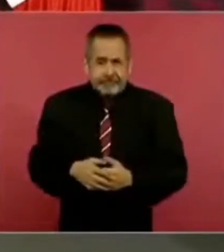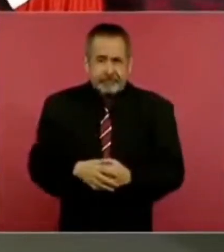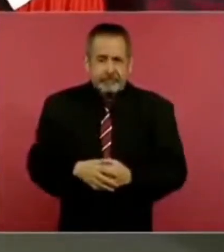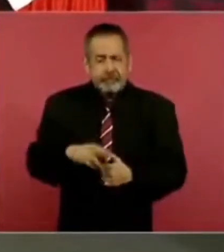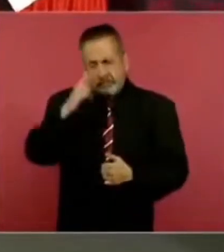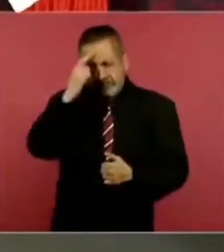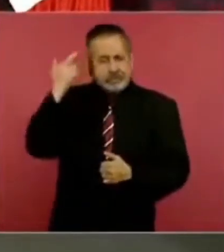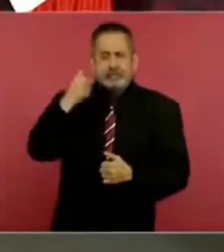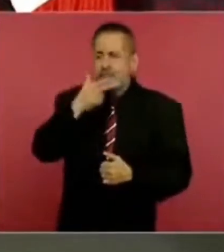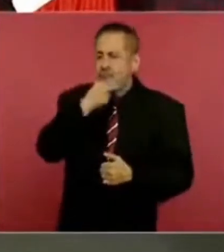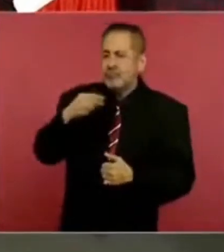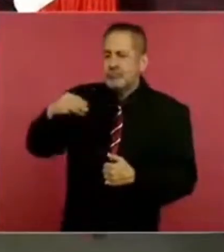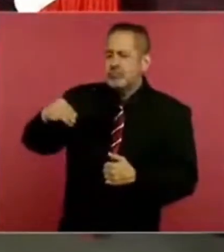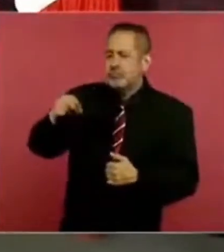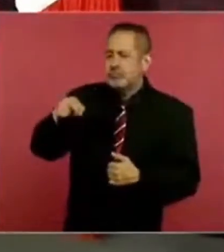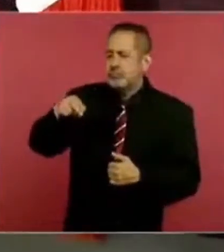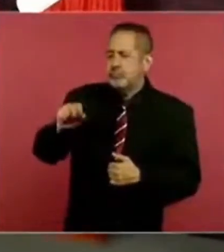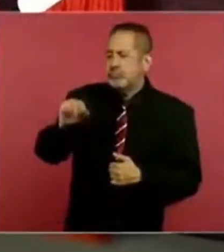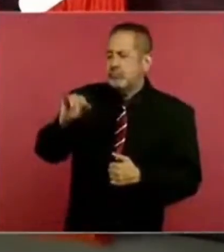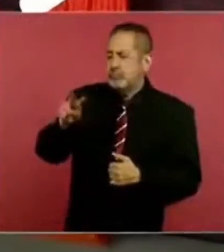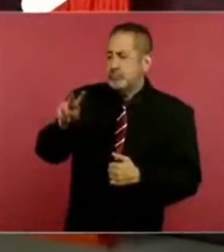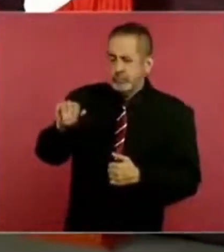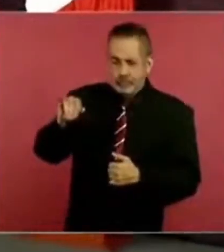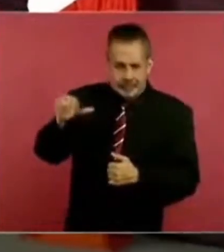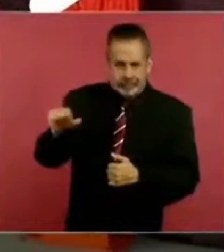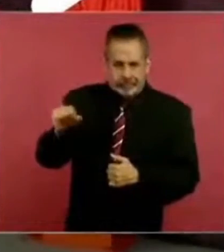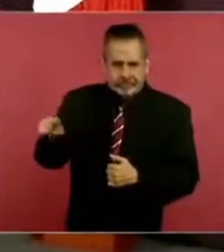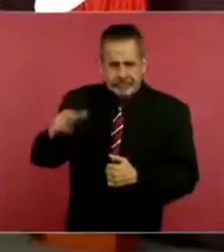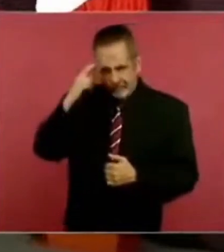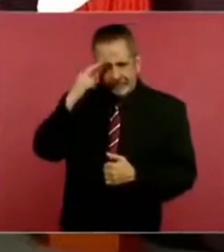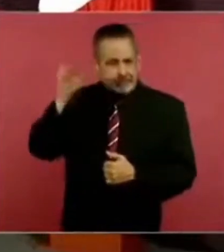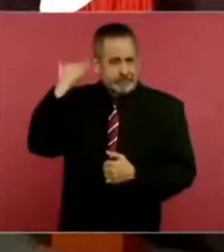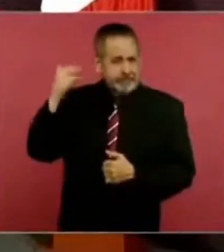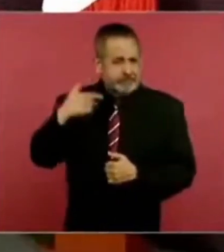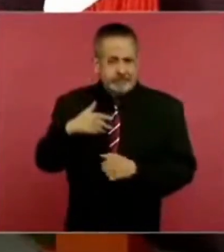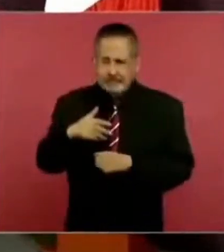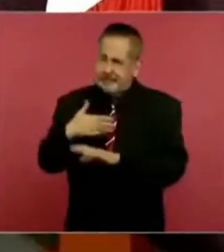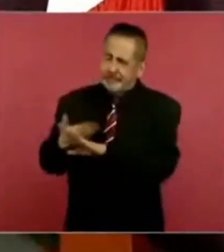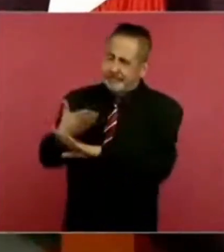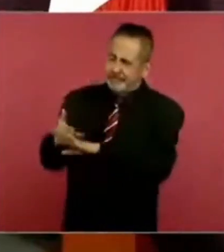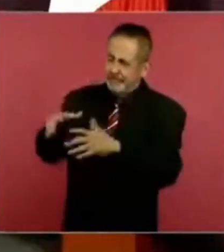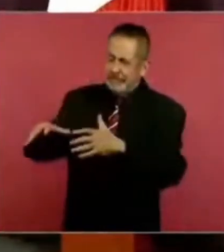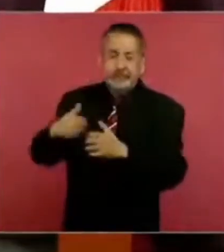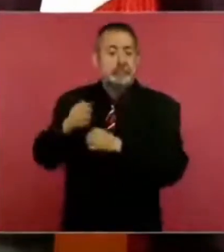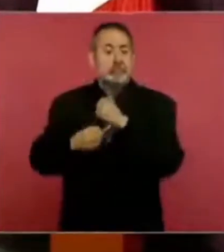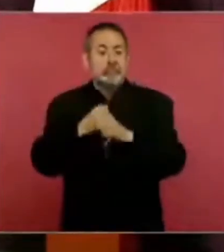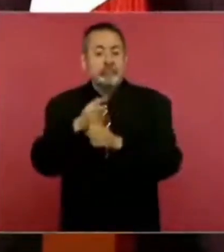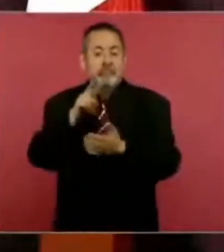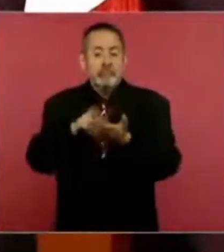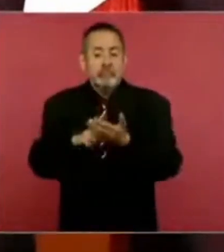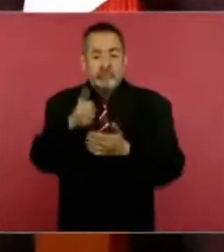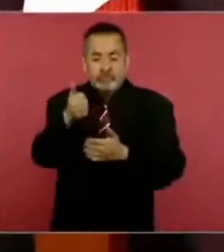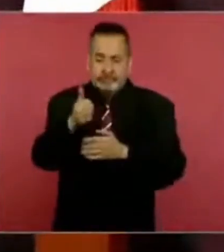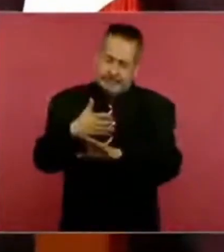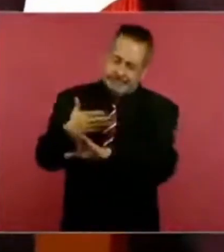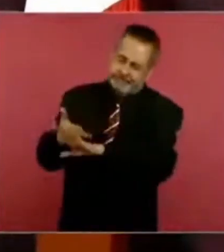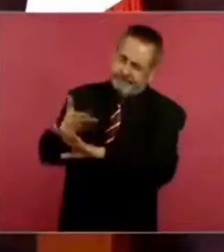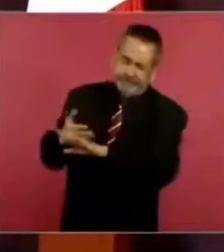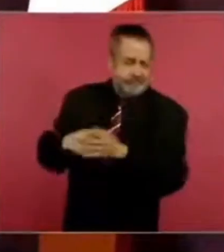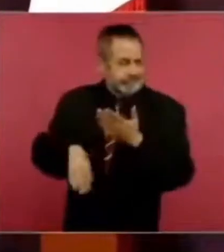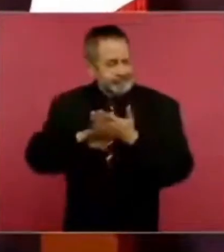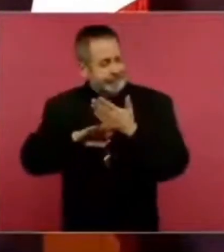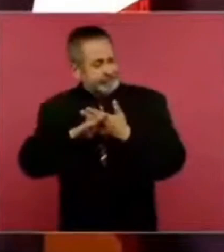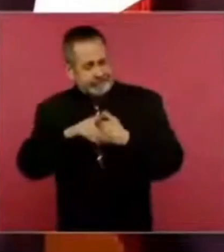Monsi contaba que cuando la campaña en contra de nosotros en el 2006, le preguntaban a una